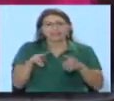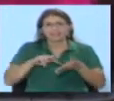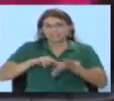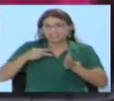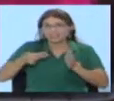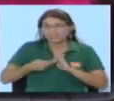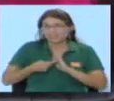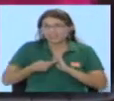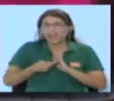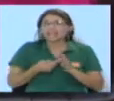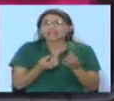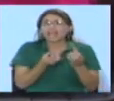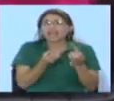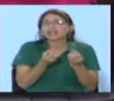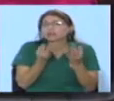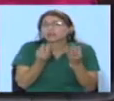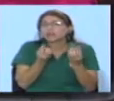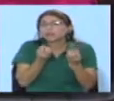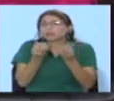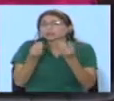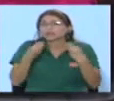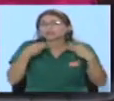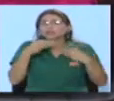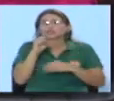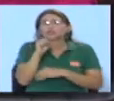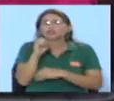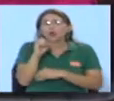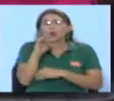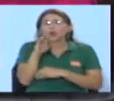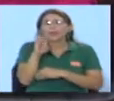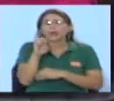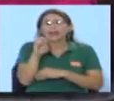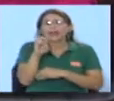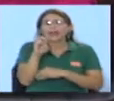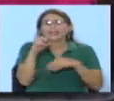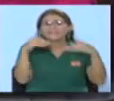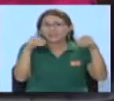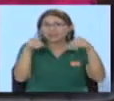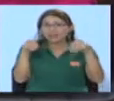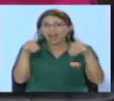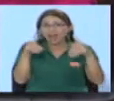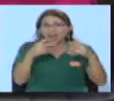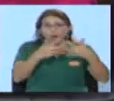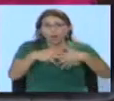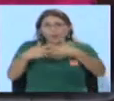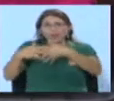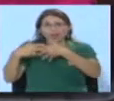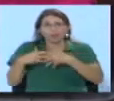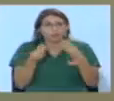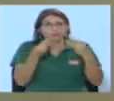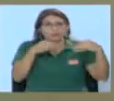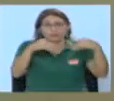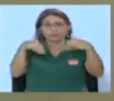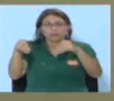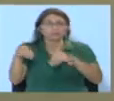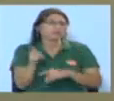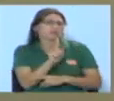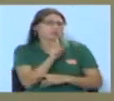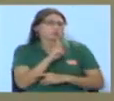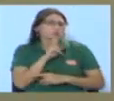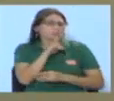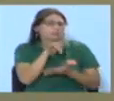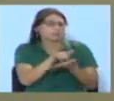de operadores? ¿Podría interpretarse de esa manera o no necesariamente? En realidad no necesariamente, o sea, simplemente podría haber una cantidad de usuarios